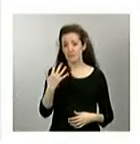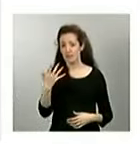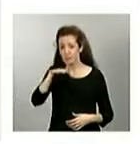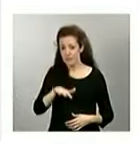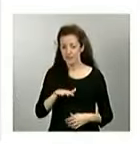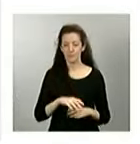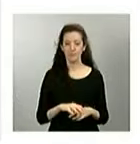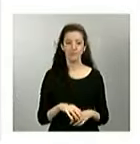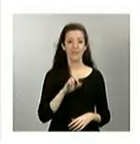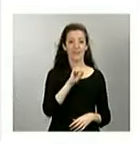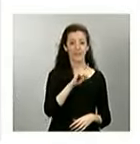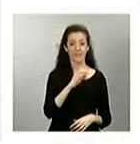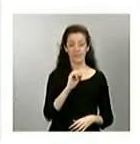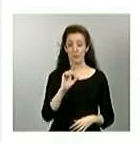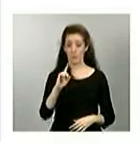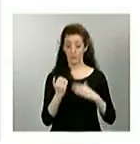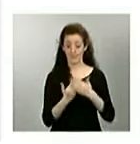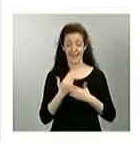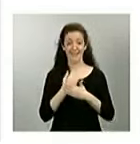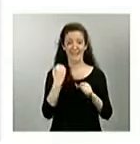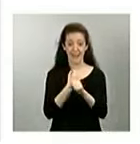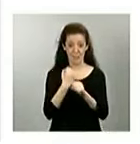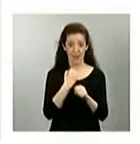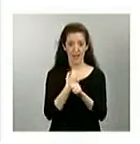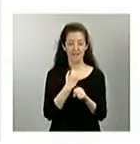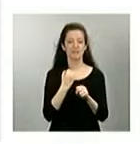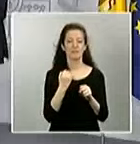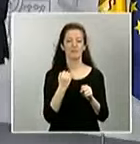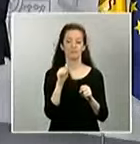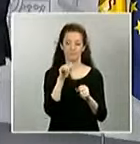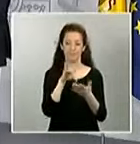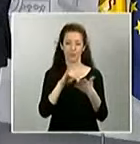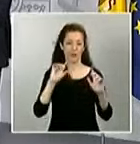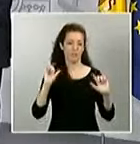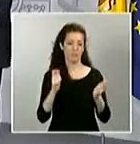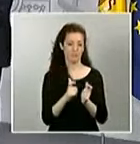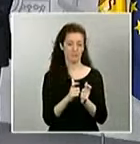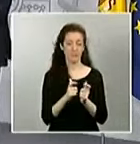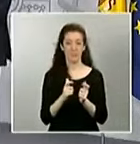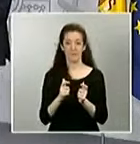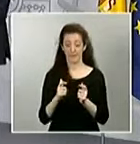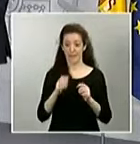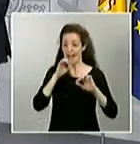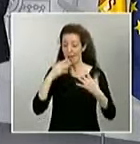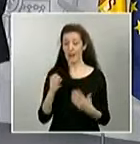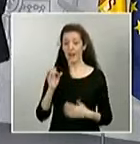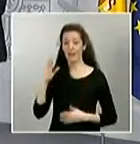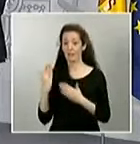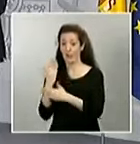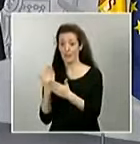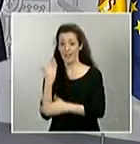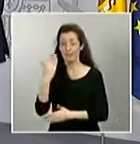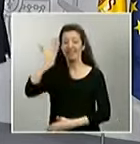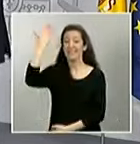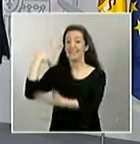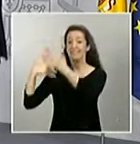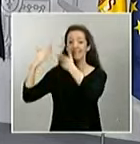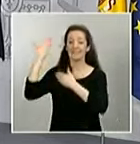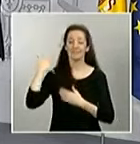se produjo una caída similar lo que hoy ha ocurrido en 14 días ahí ocurrió en 100 días para hacer una idea de la